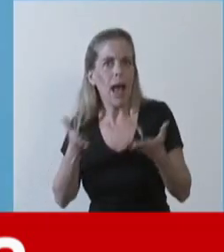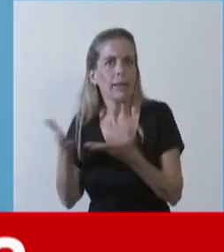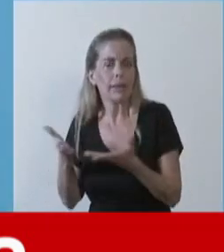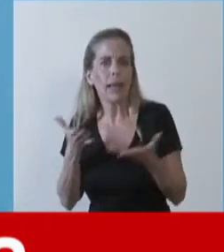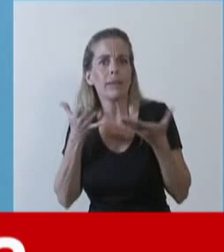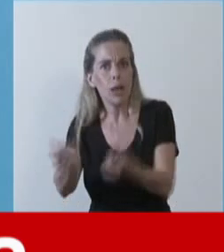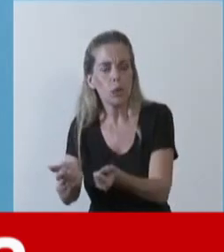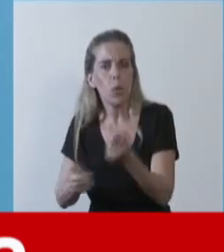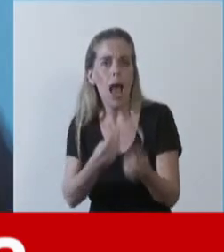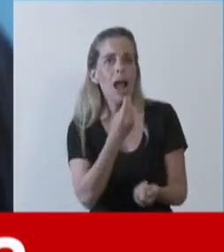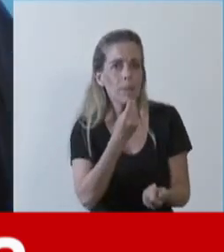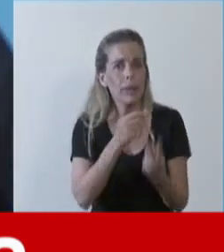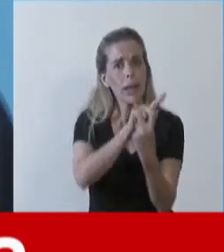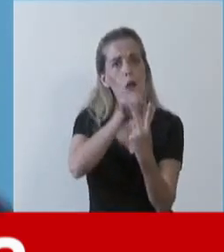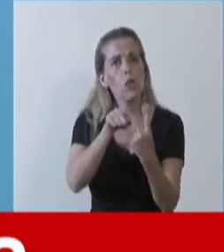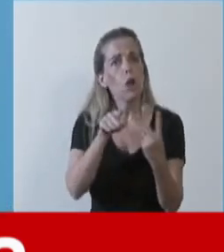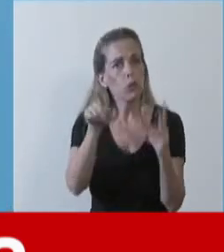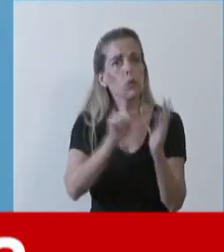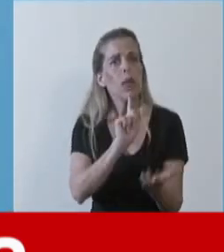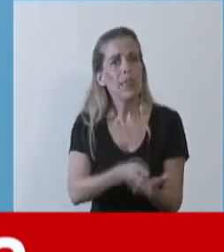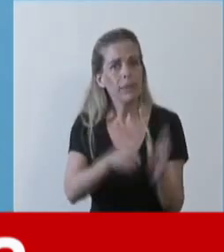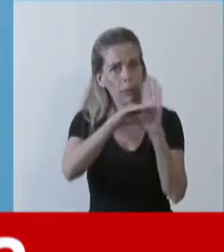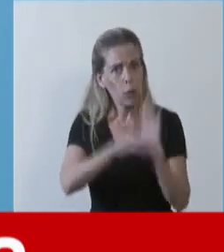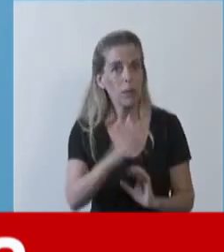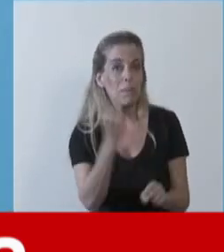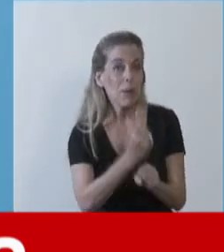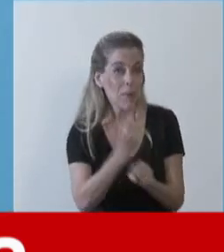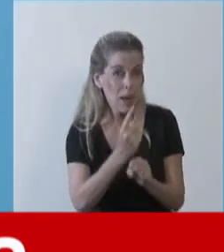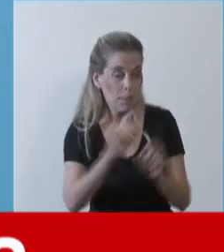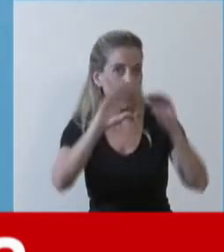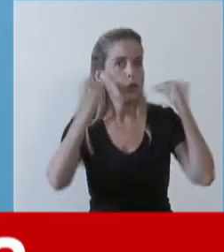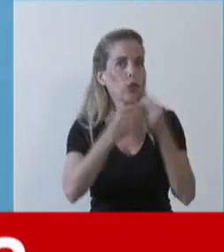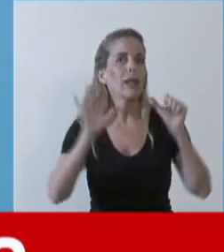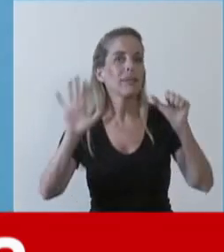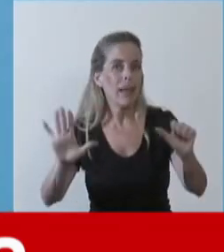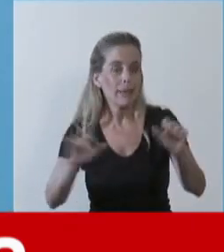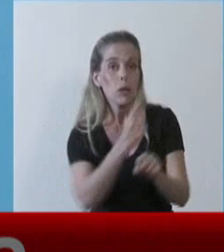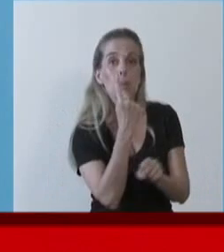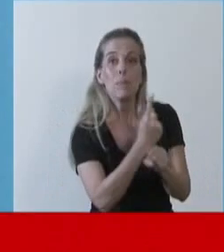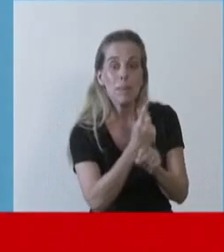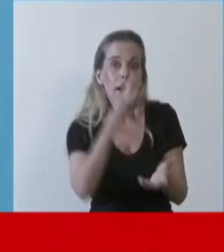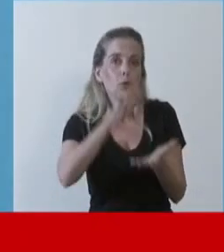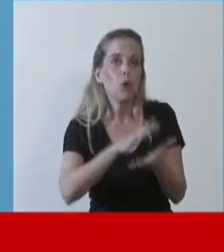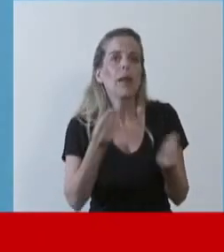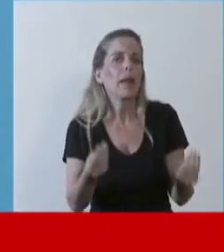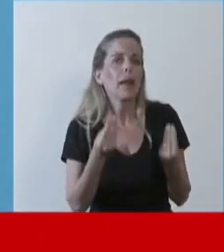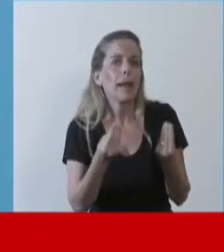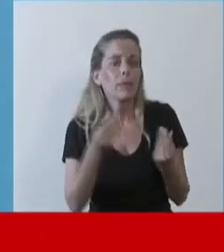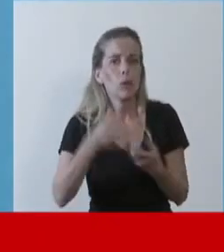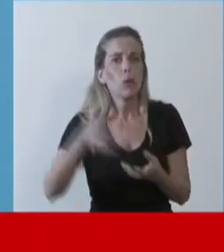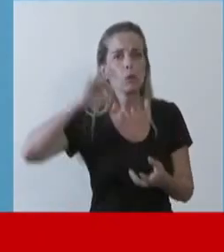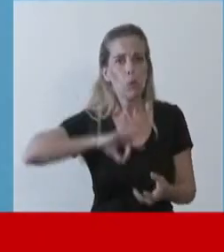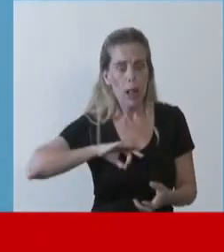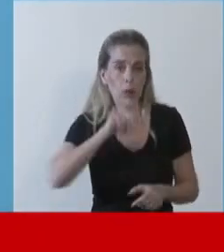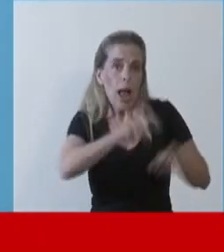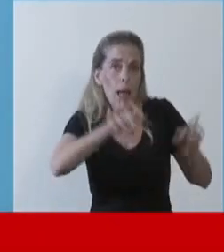alimentaria tenemos 2 medidas. Voy con lo primero, la primera de las 6 medidas, que es lo que tiene que ver con ingresos. A los que